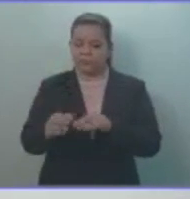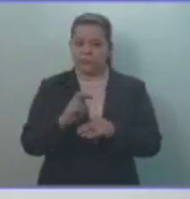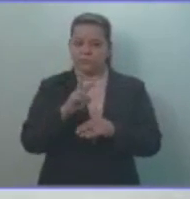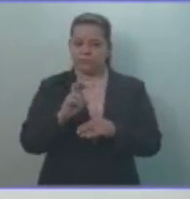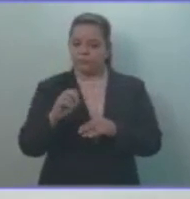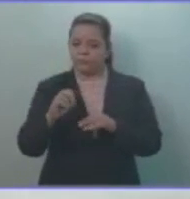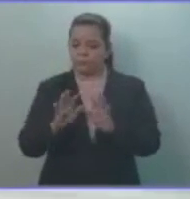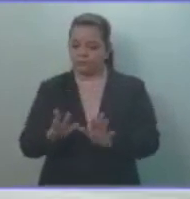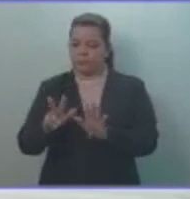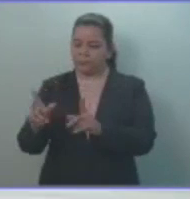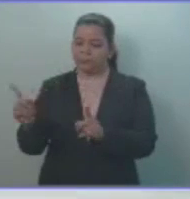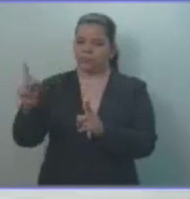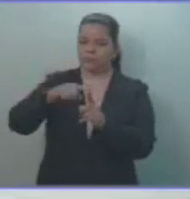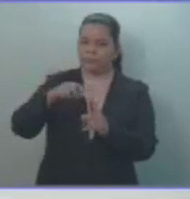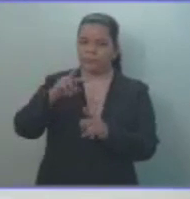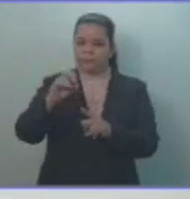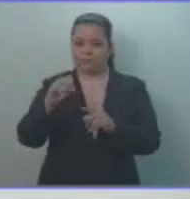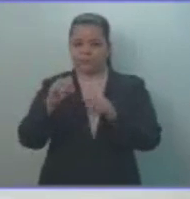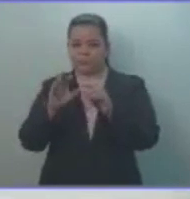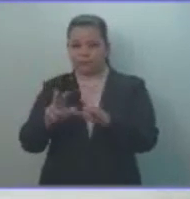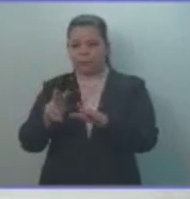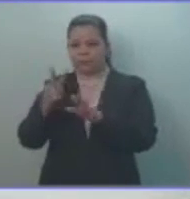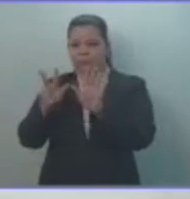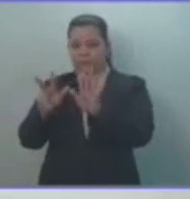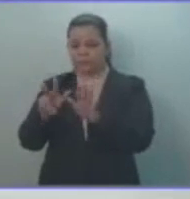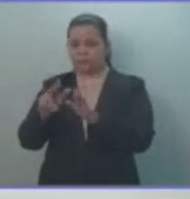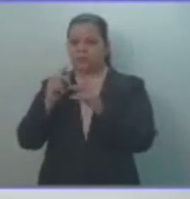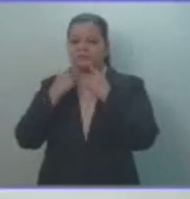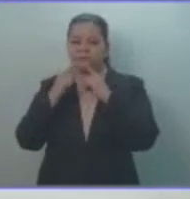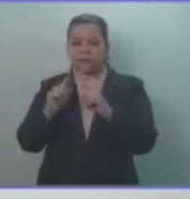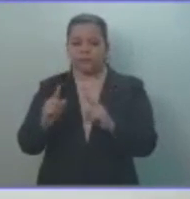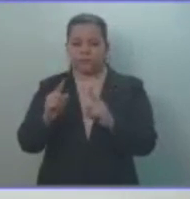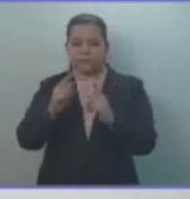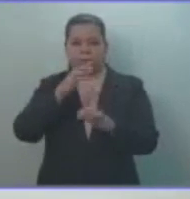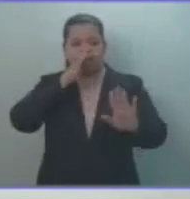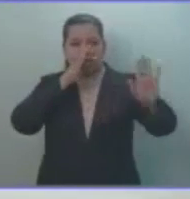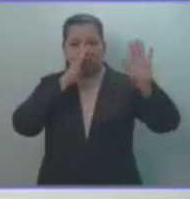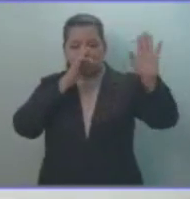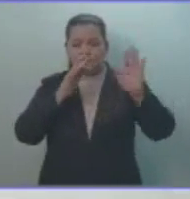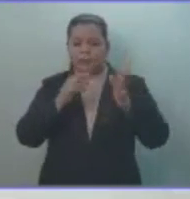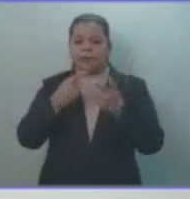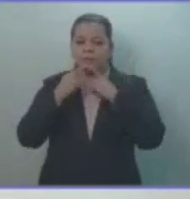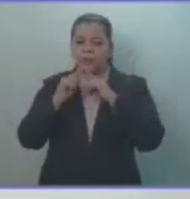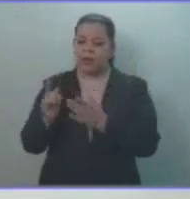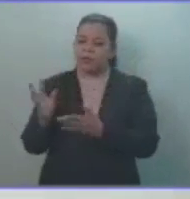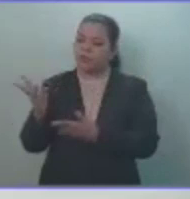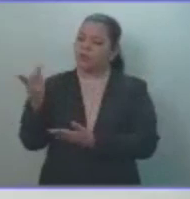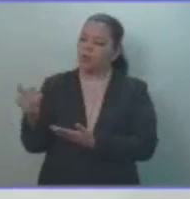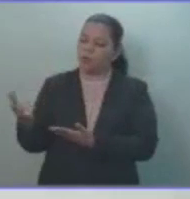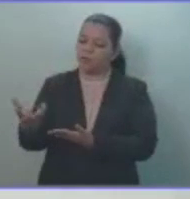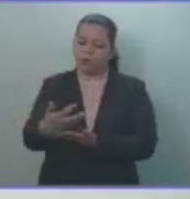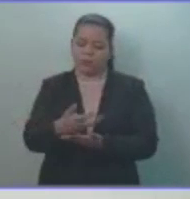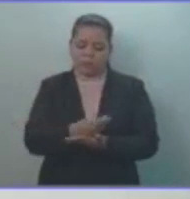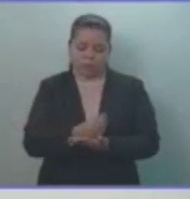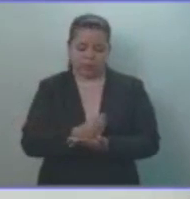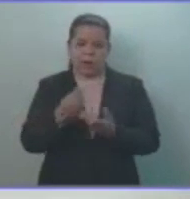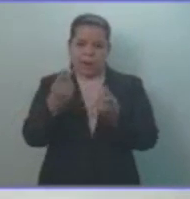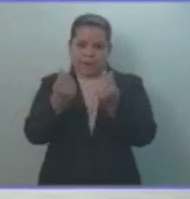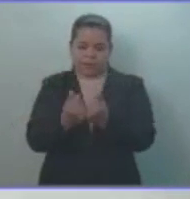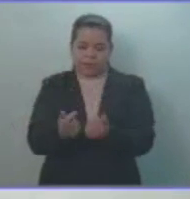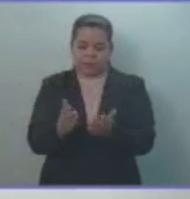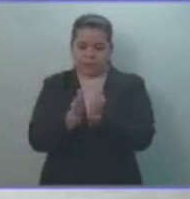2018-2028 y la declaración jurada de la estimación de ingresos y gastos del presupuesto general del